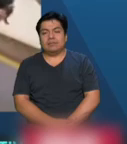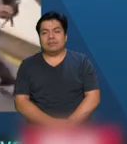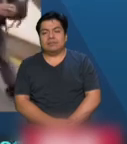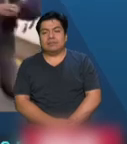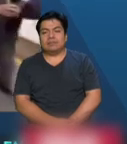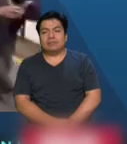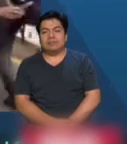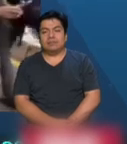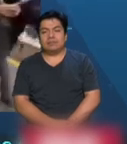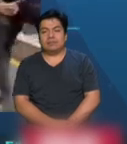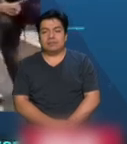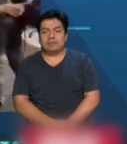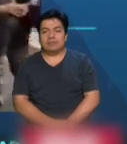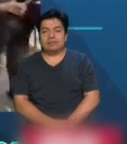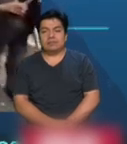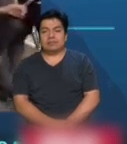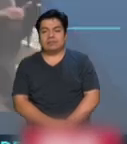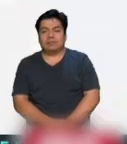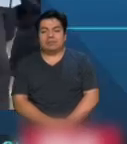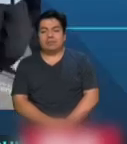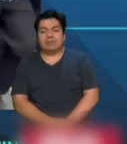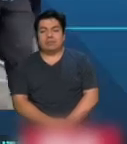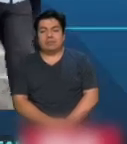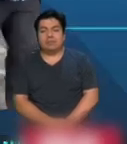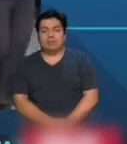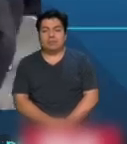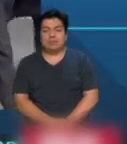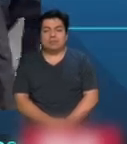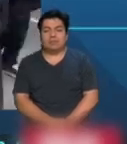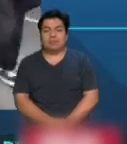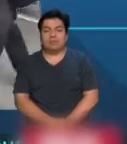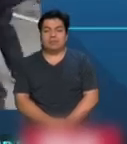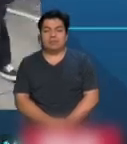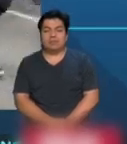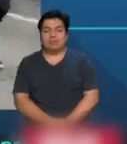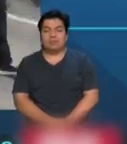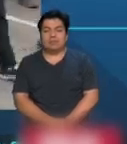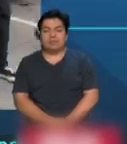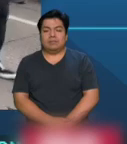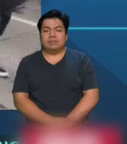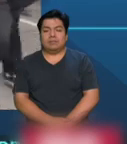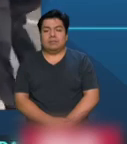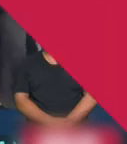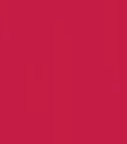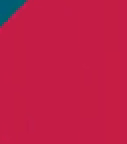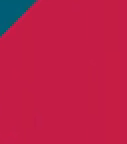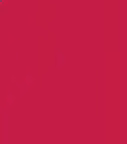Nación